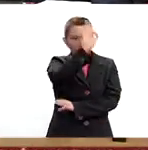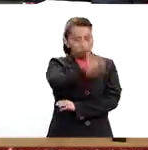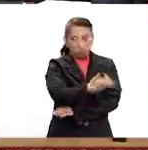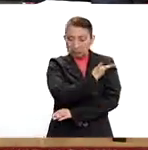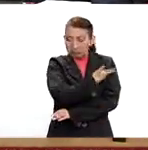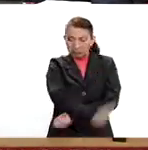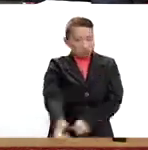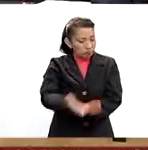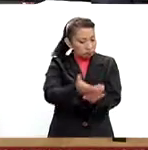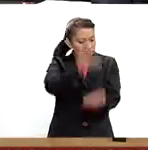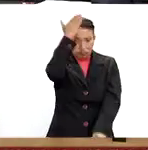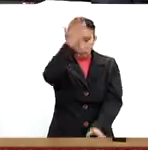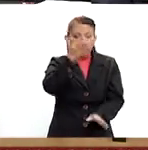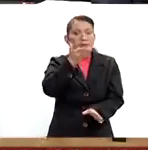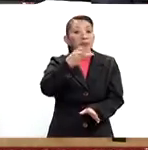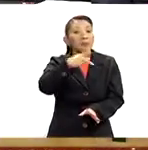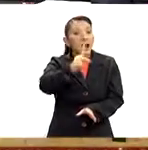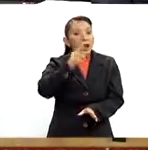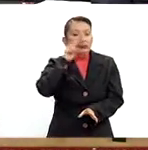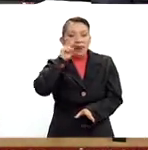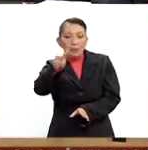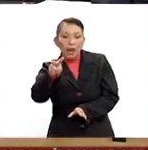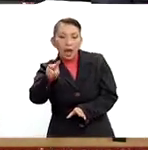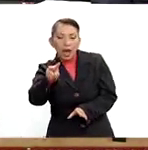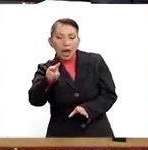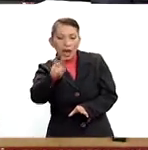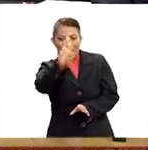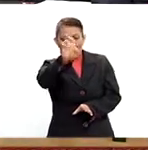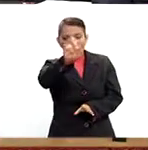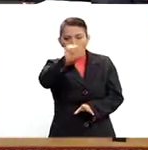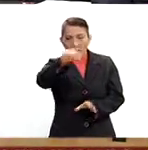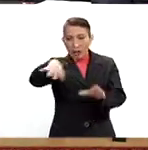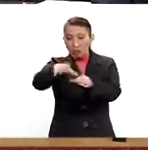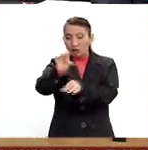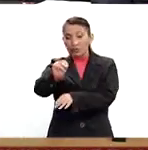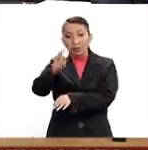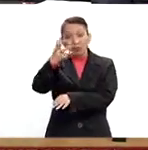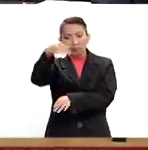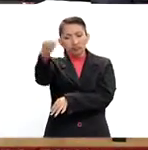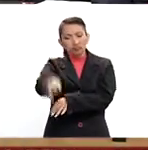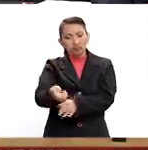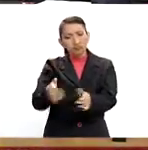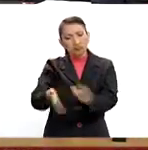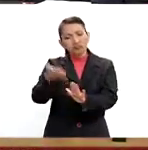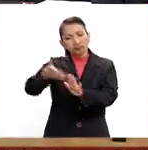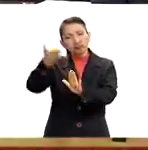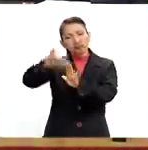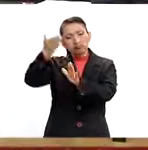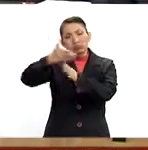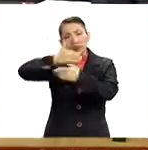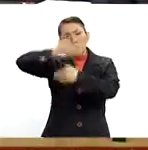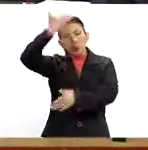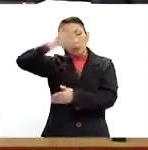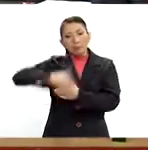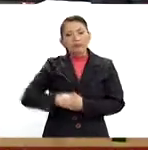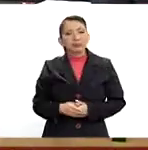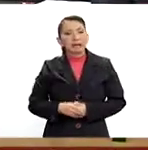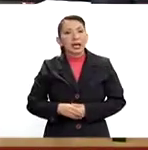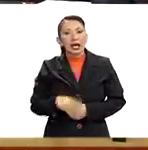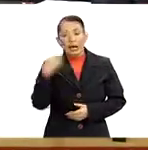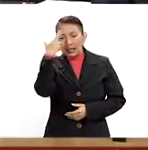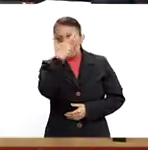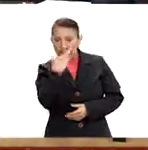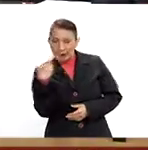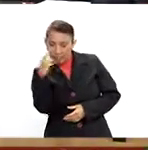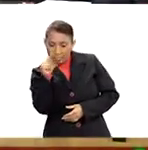60%, 58%, pero si lo ves entre los republicanos, 84% está a favor. Por ejemplo. ¿No? Revisión del